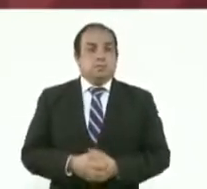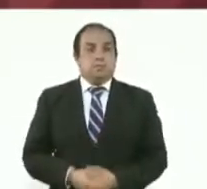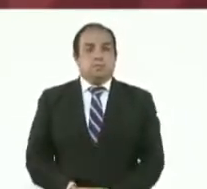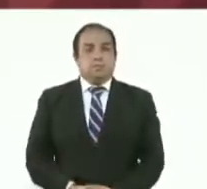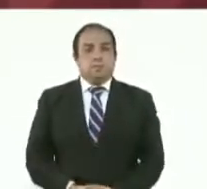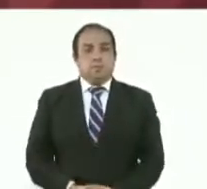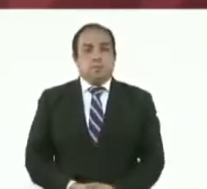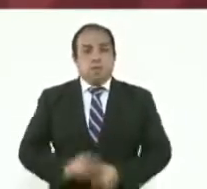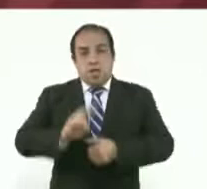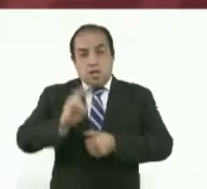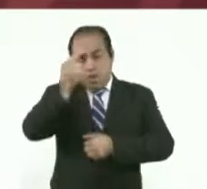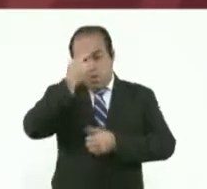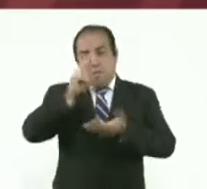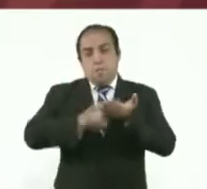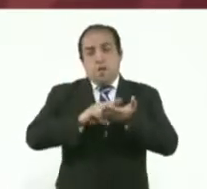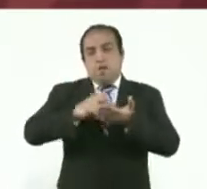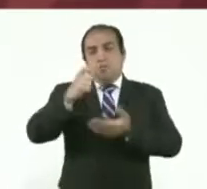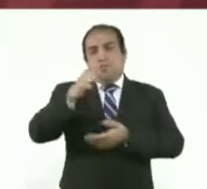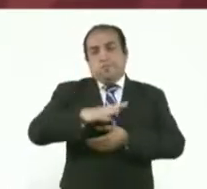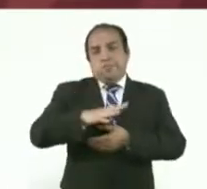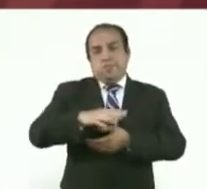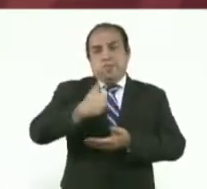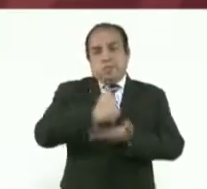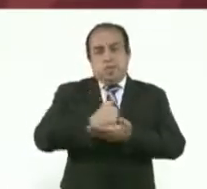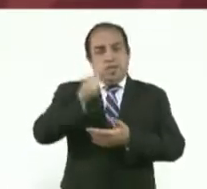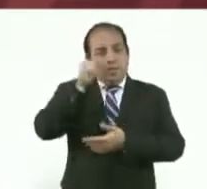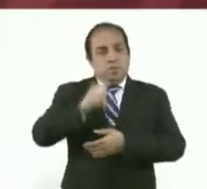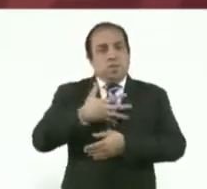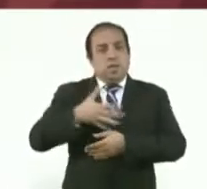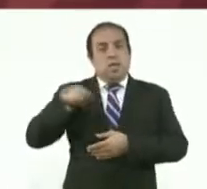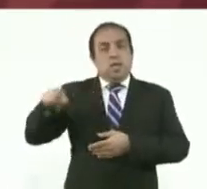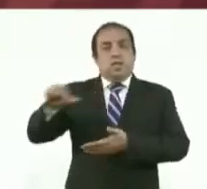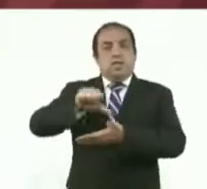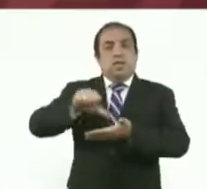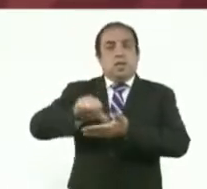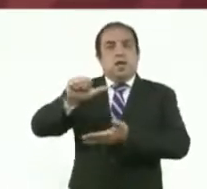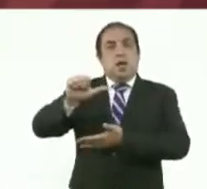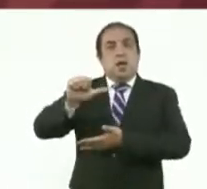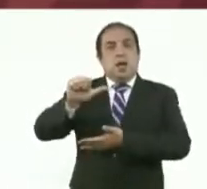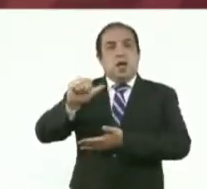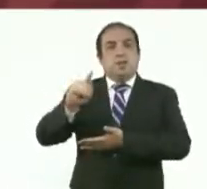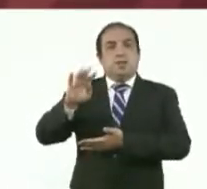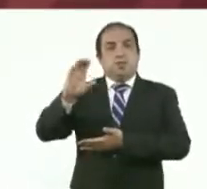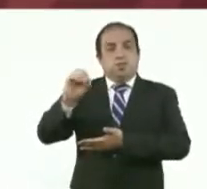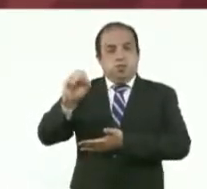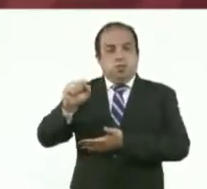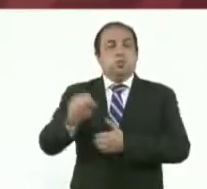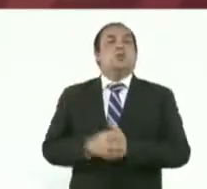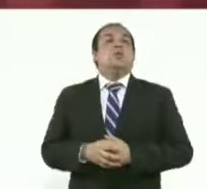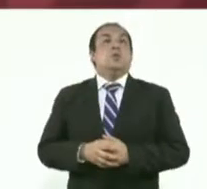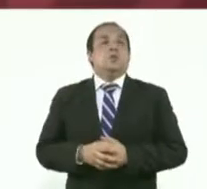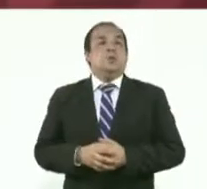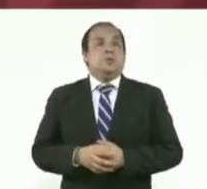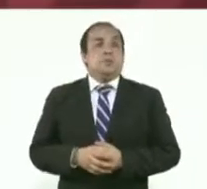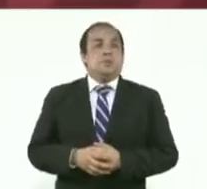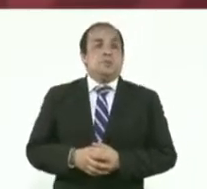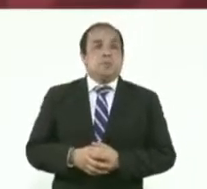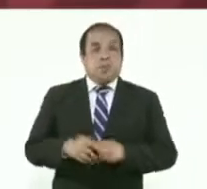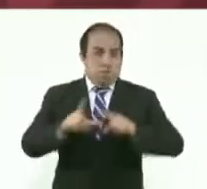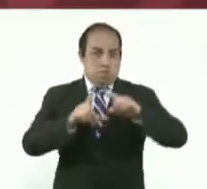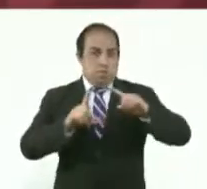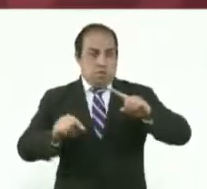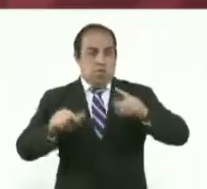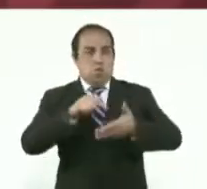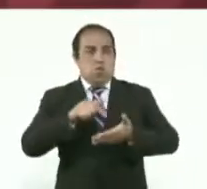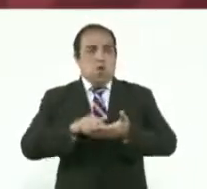Recuerden que los precios más bajos en la ciudad están siempre en la central de abasto. Entonces, en todo el país,